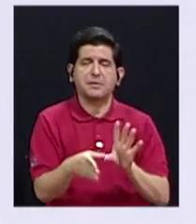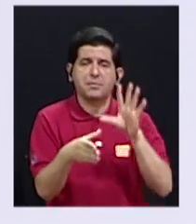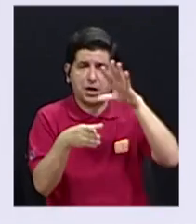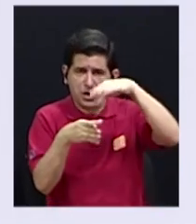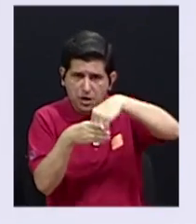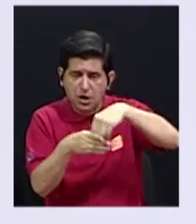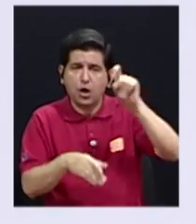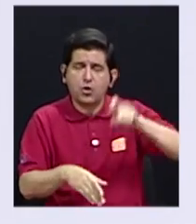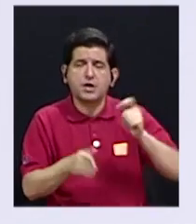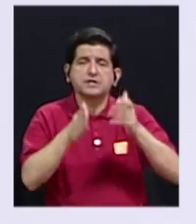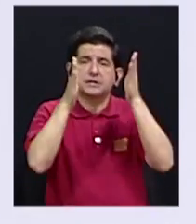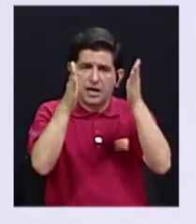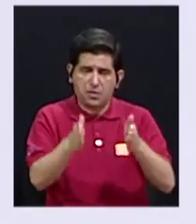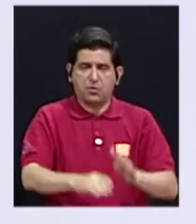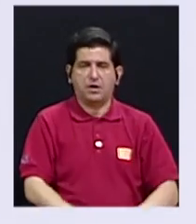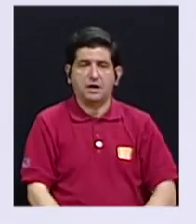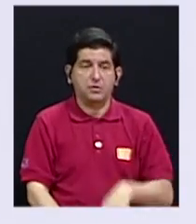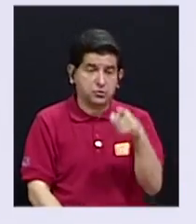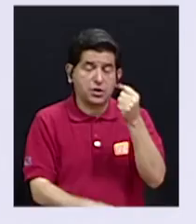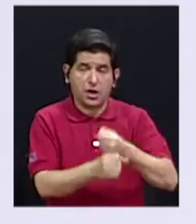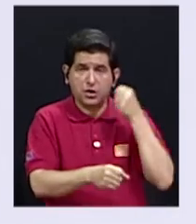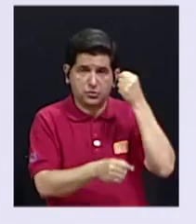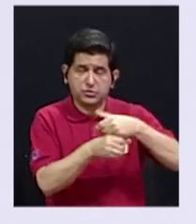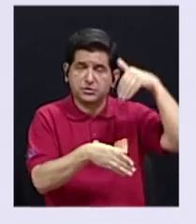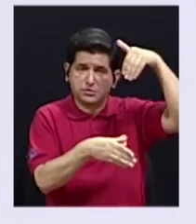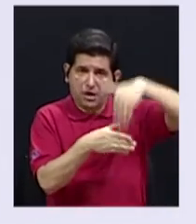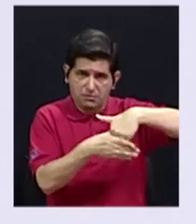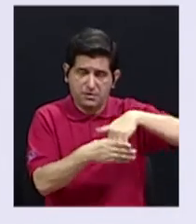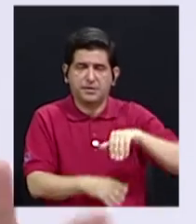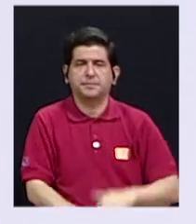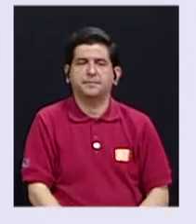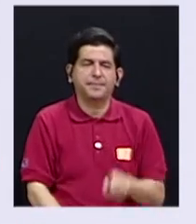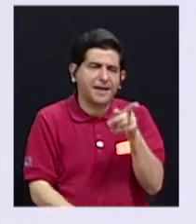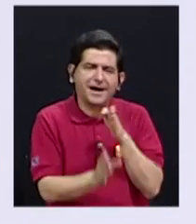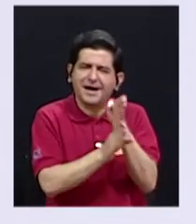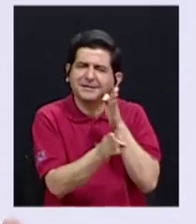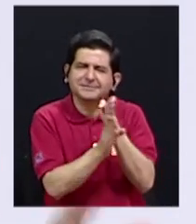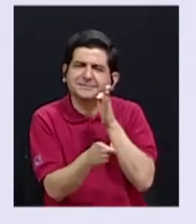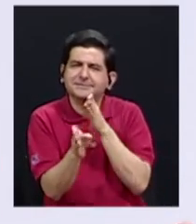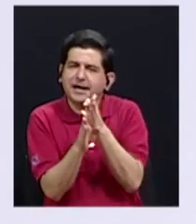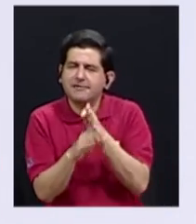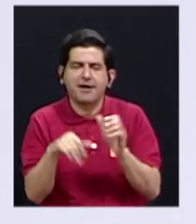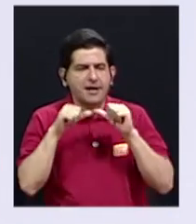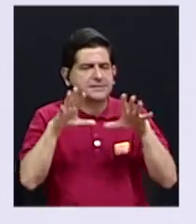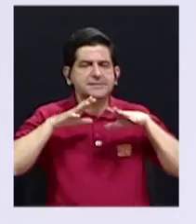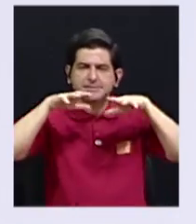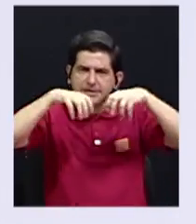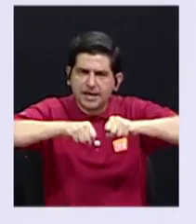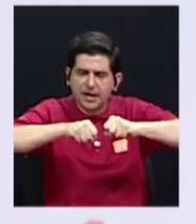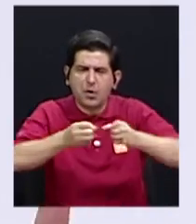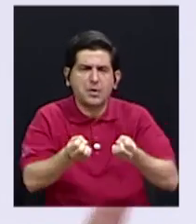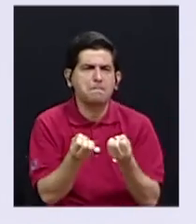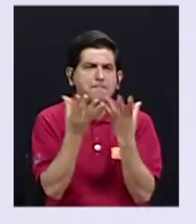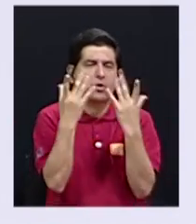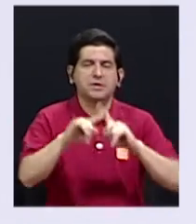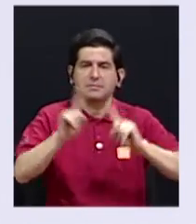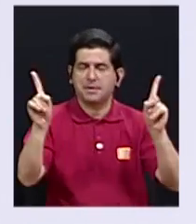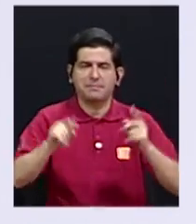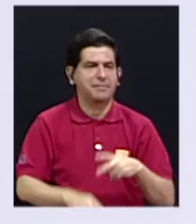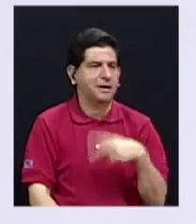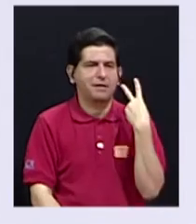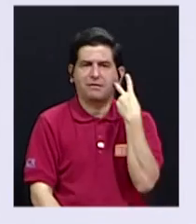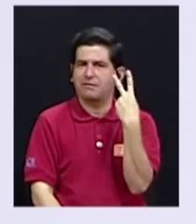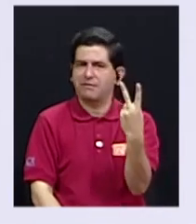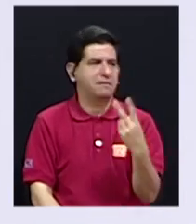o necesitan de abogados los cuales están trabajando ahí es esas carreras y siguen graduando en gran cantidad punto de no se ven